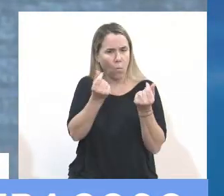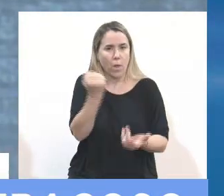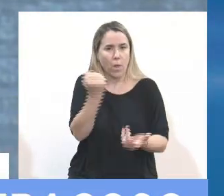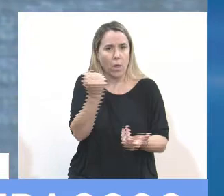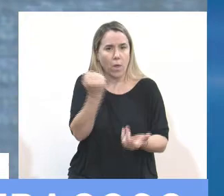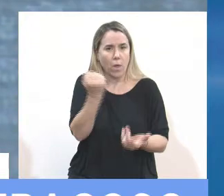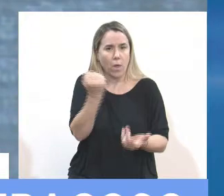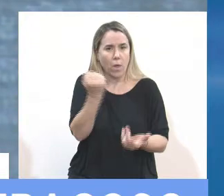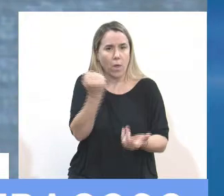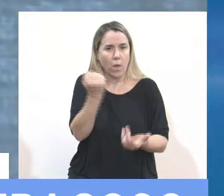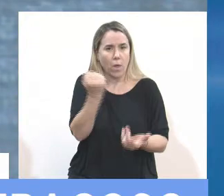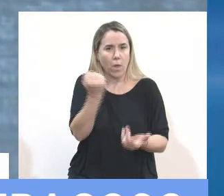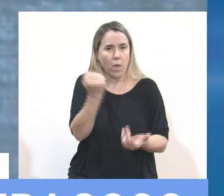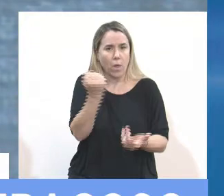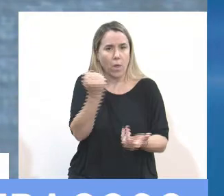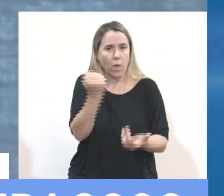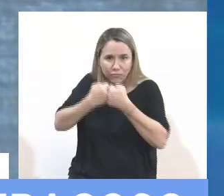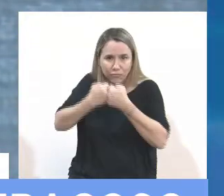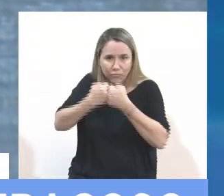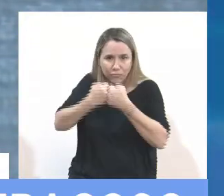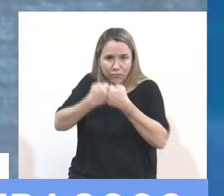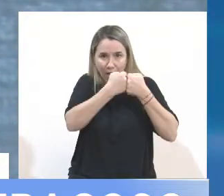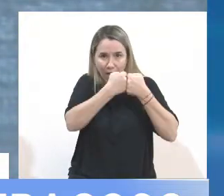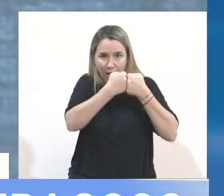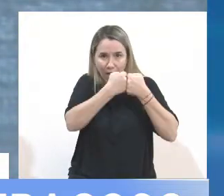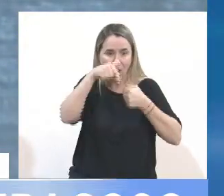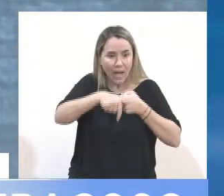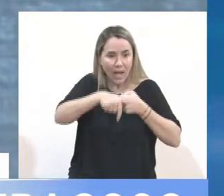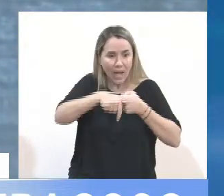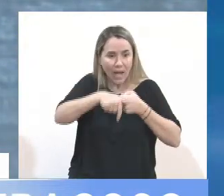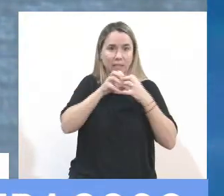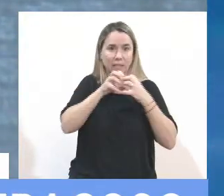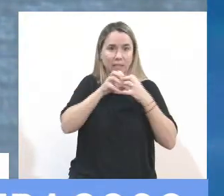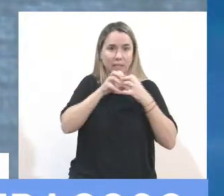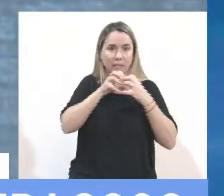importante, el consenso unánime que logramos en el tratamiento de esta